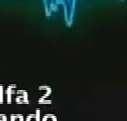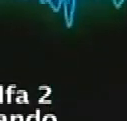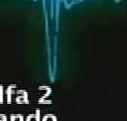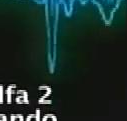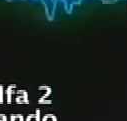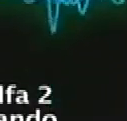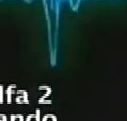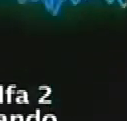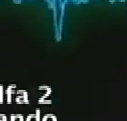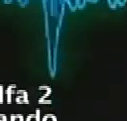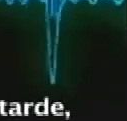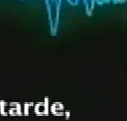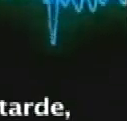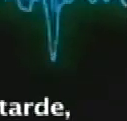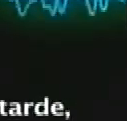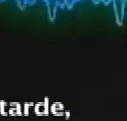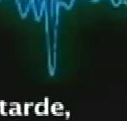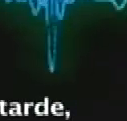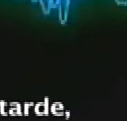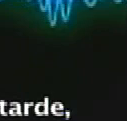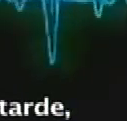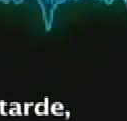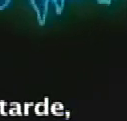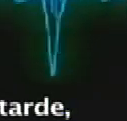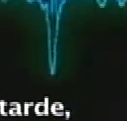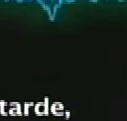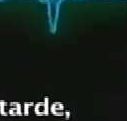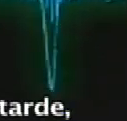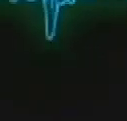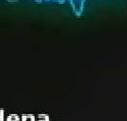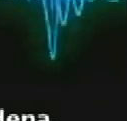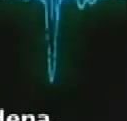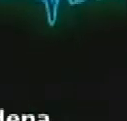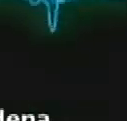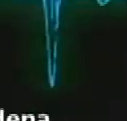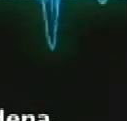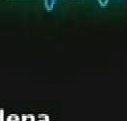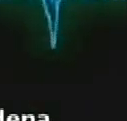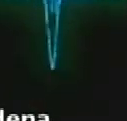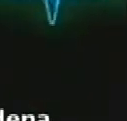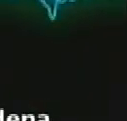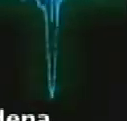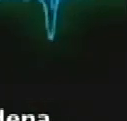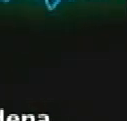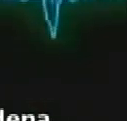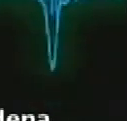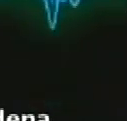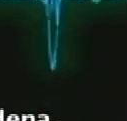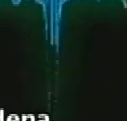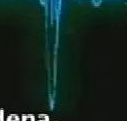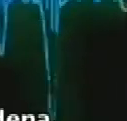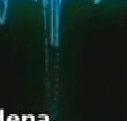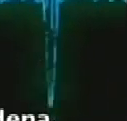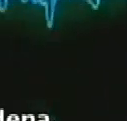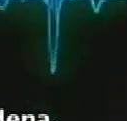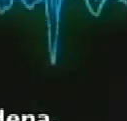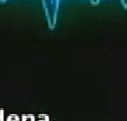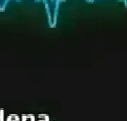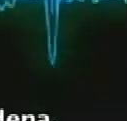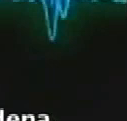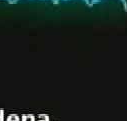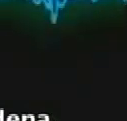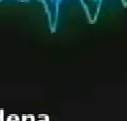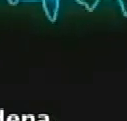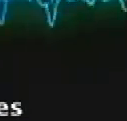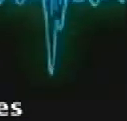Alfa 2, te recuerdo que tenemos programado que el acto empezaba a las 4 de la tarde. Estoy viendo acá el canal del Estado y no han